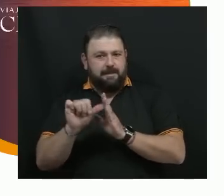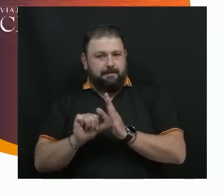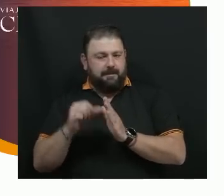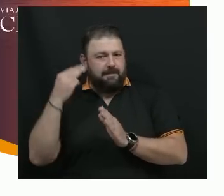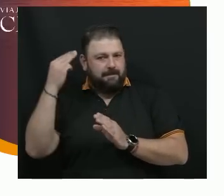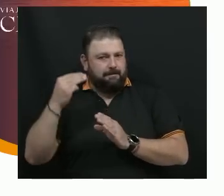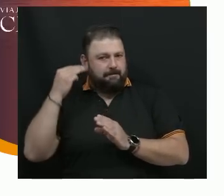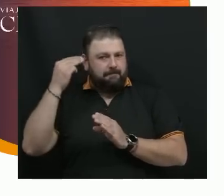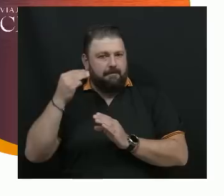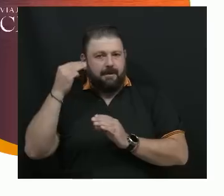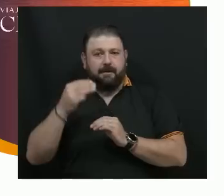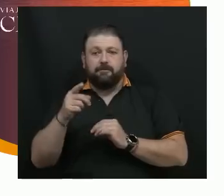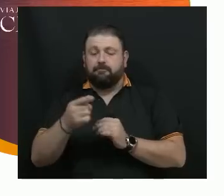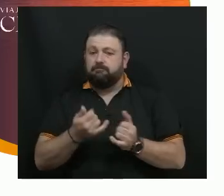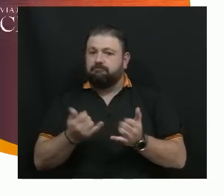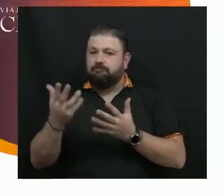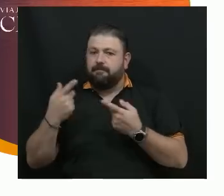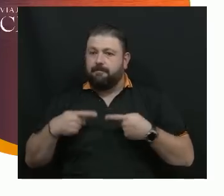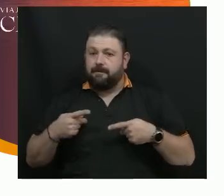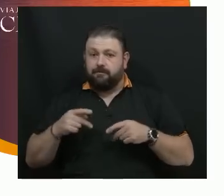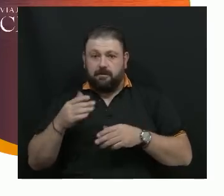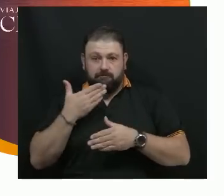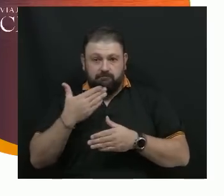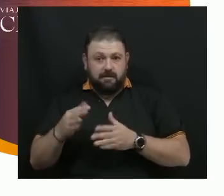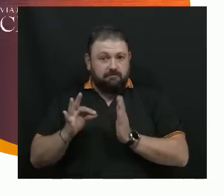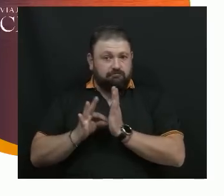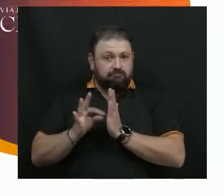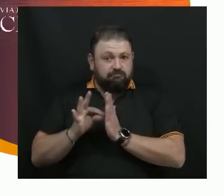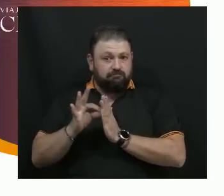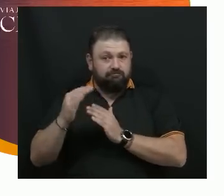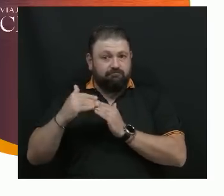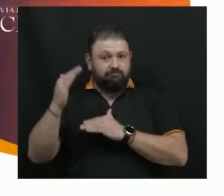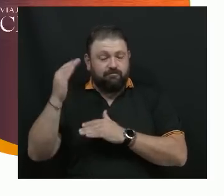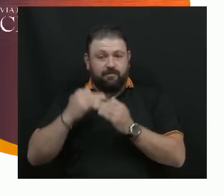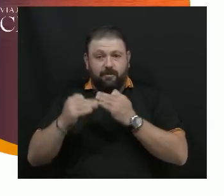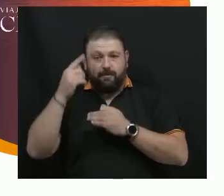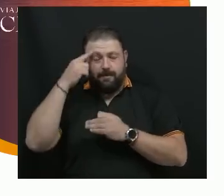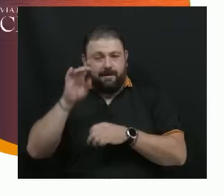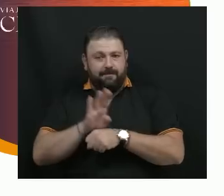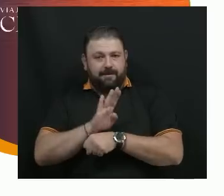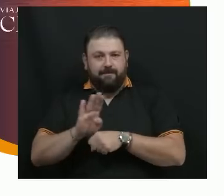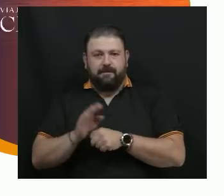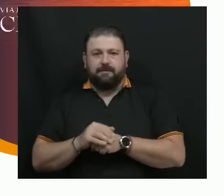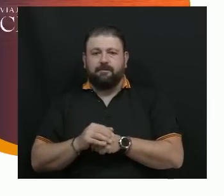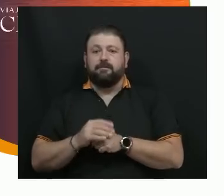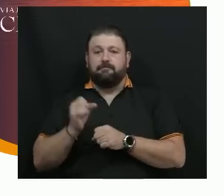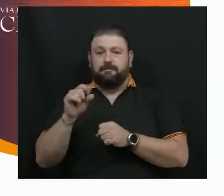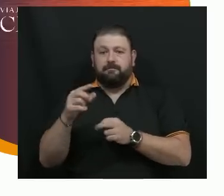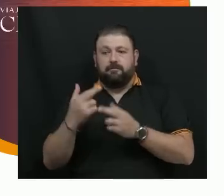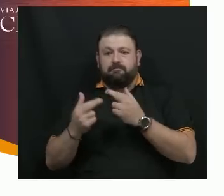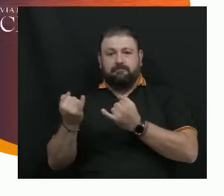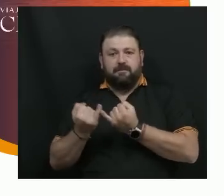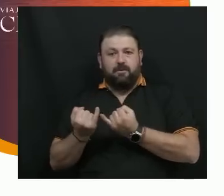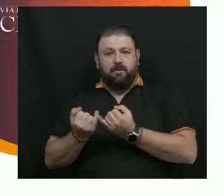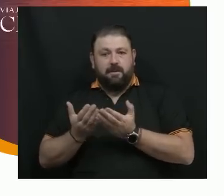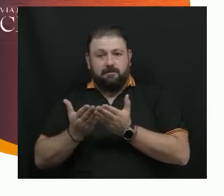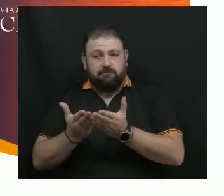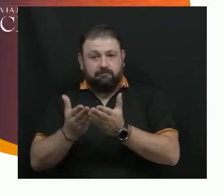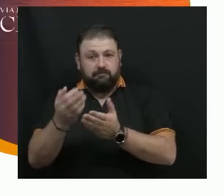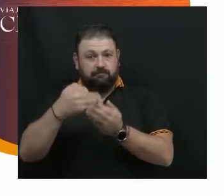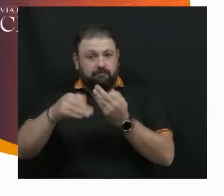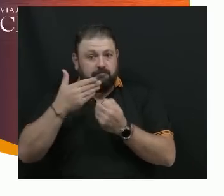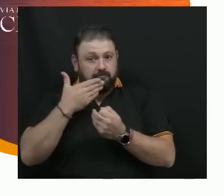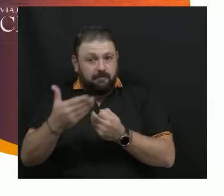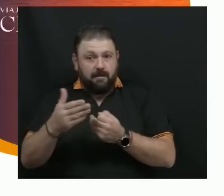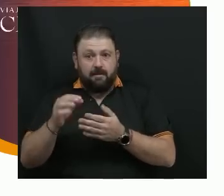va a llevar este beneficio que está increíble, ¿no? Recuerden que regresamos a los cruceros. Y, si completas tu calificación de marzo